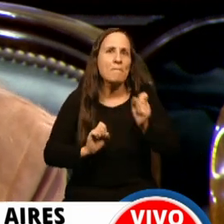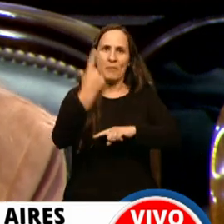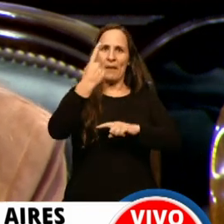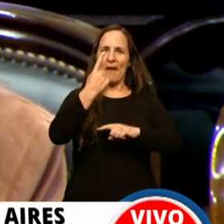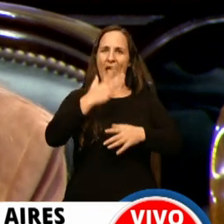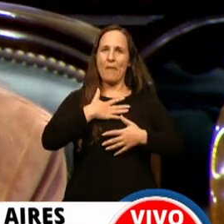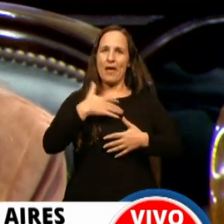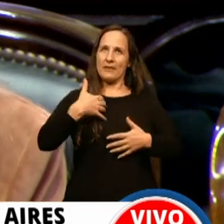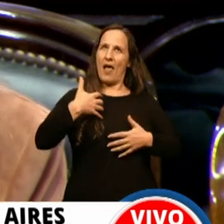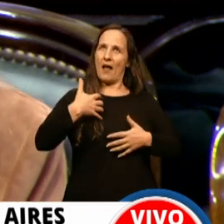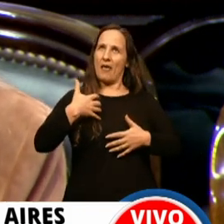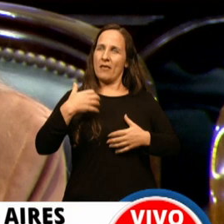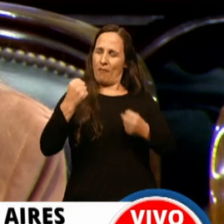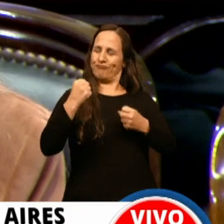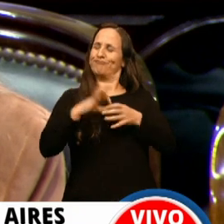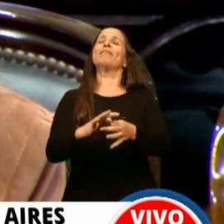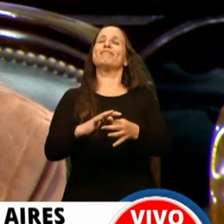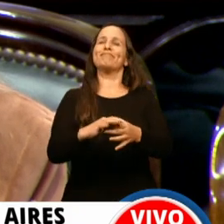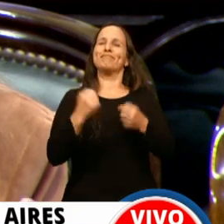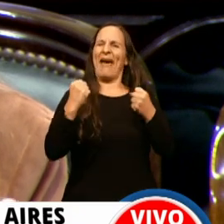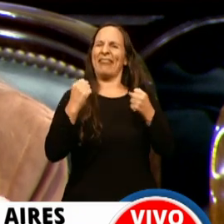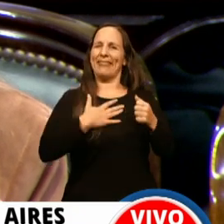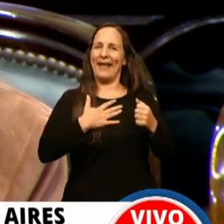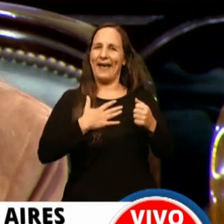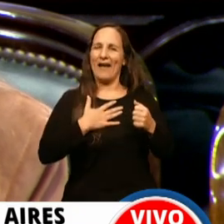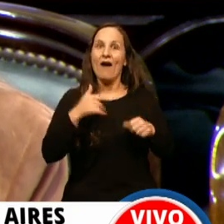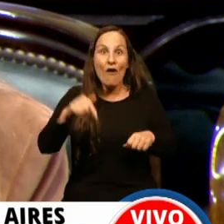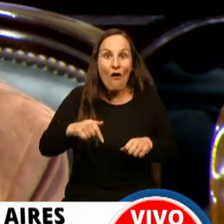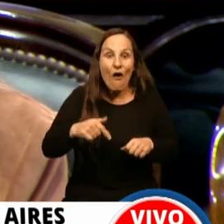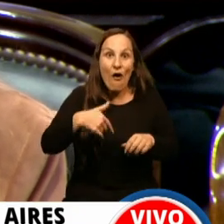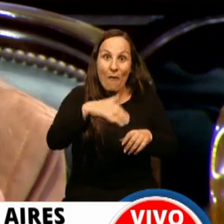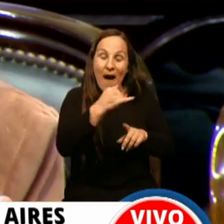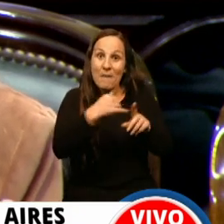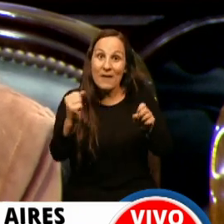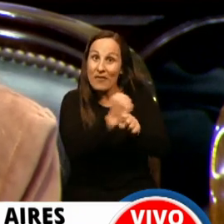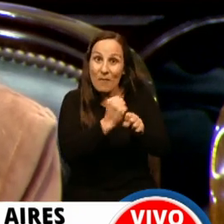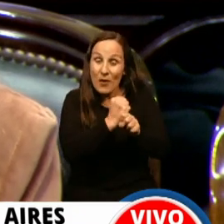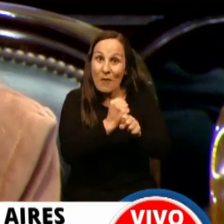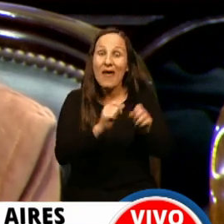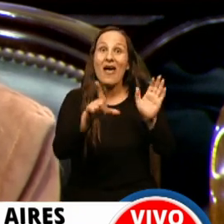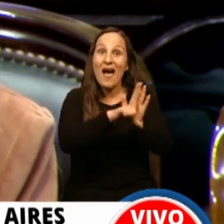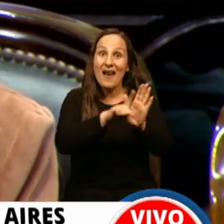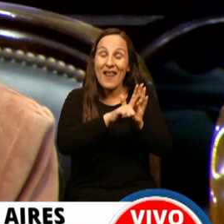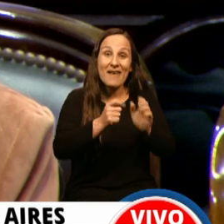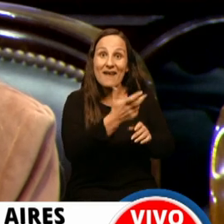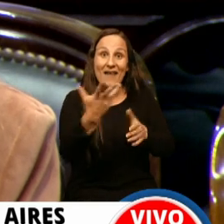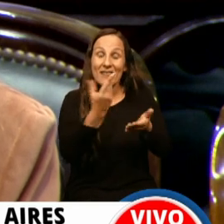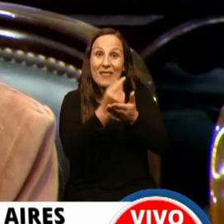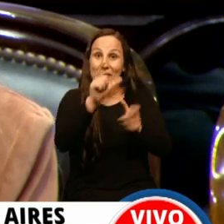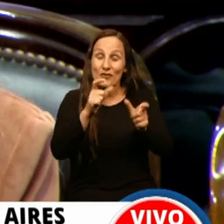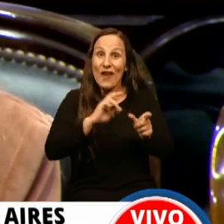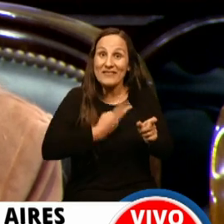patria hoy siento que con la media sanción de la ley de cupo trans